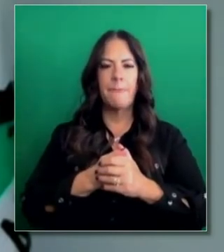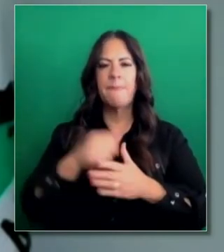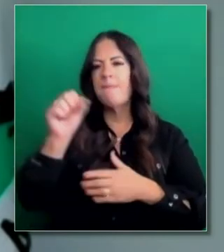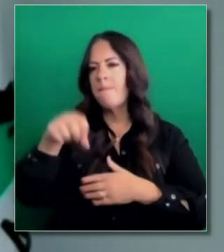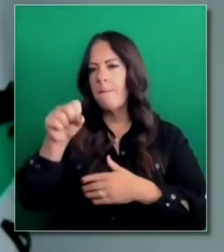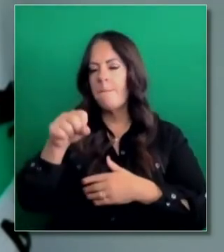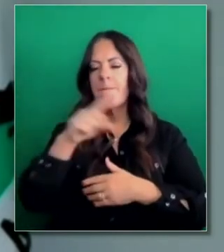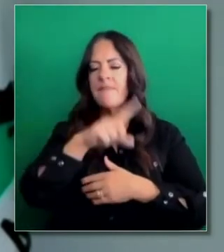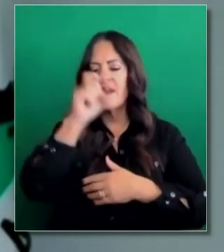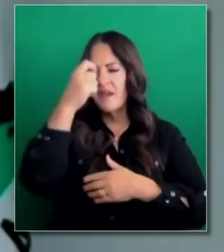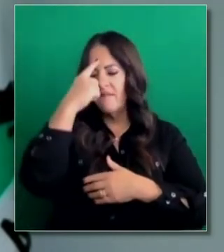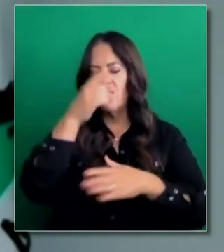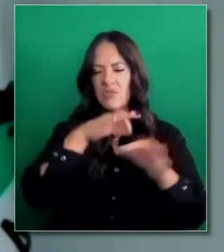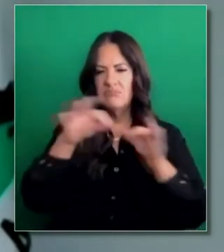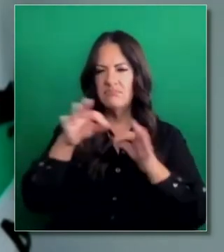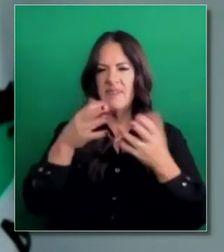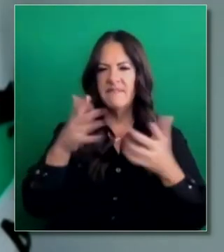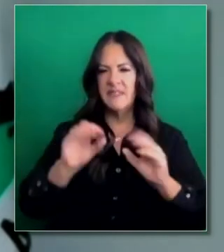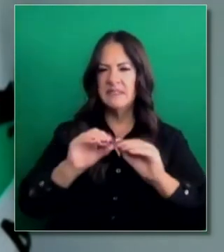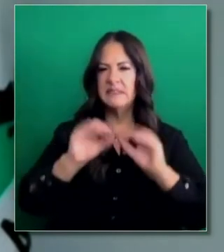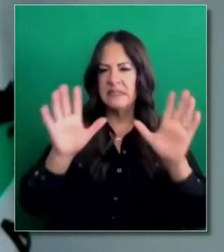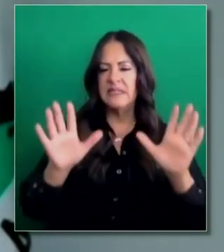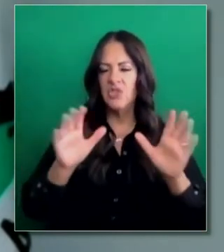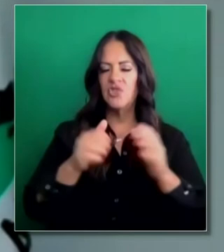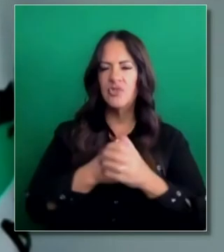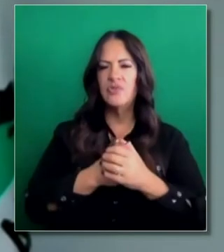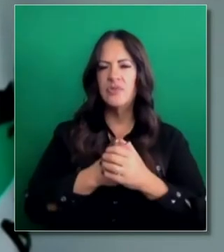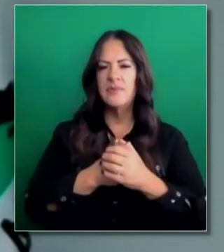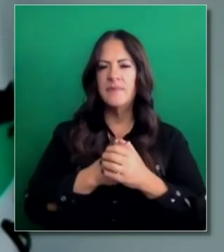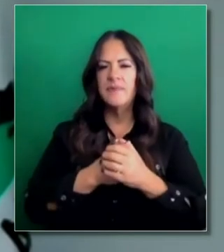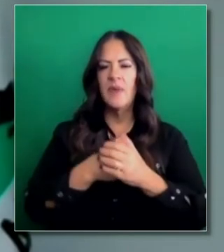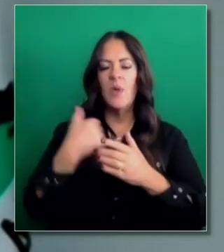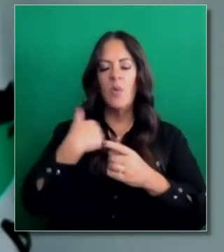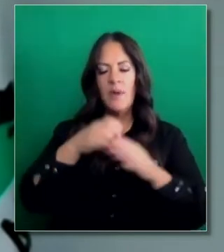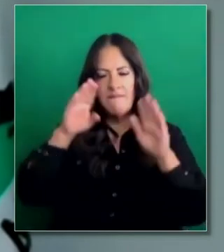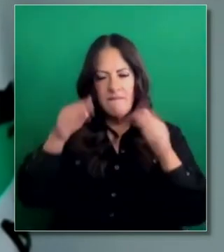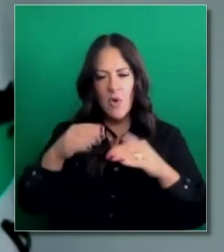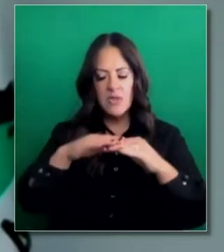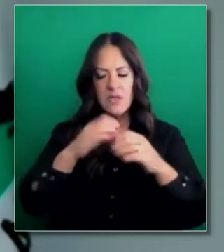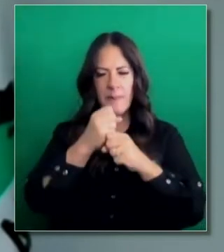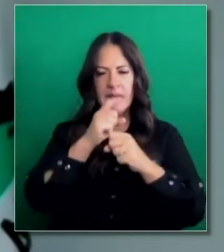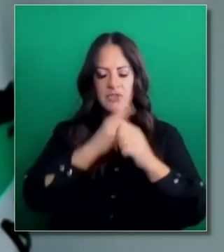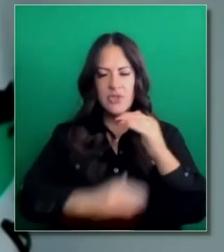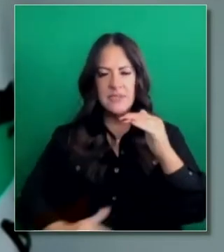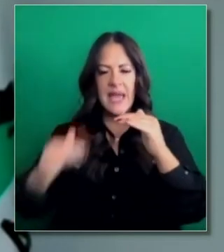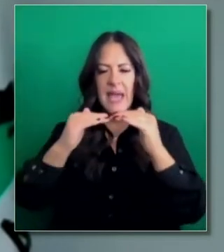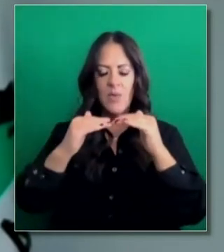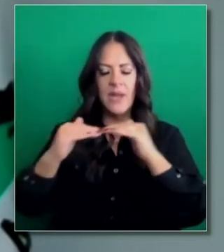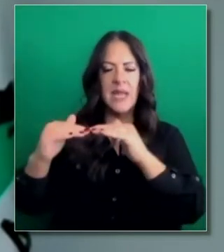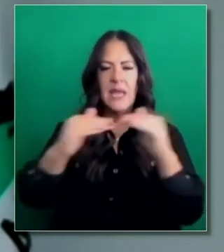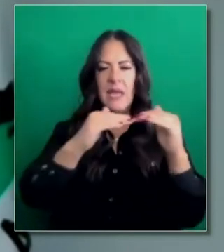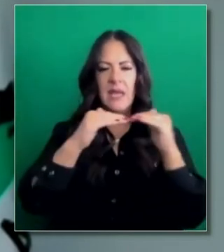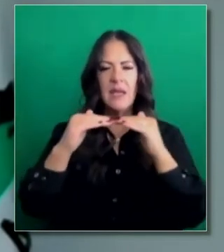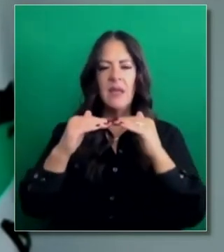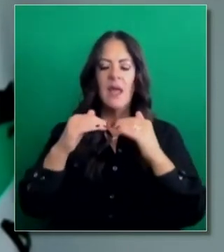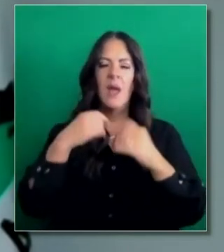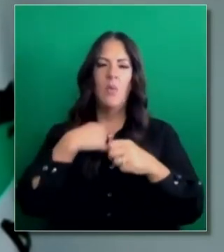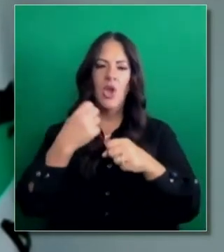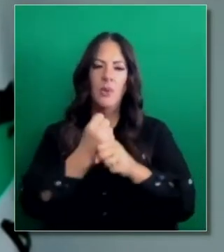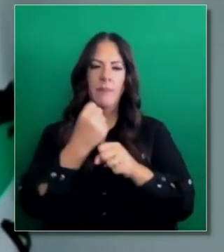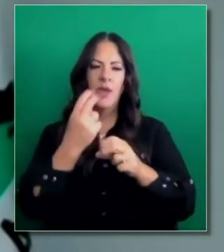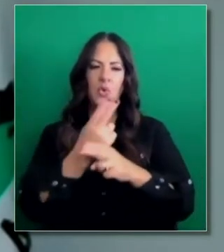gobernador de hecho usted le ha dado al clavo el enfoque en la